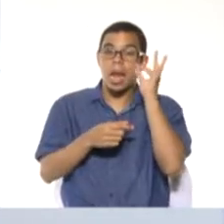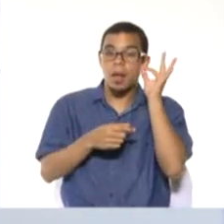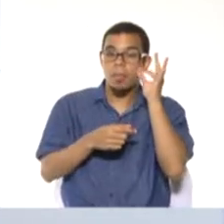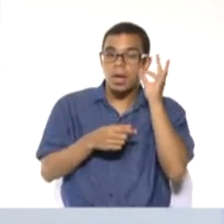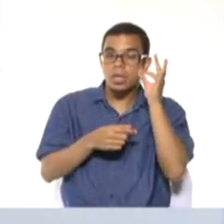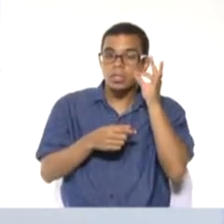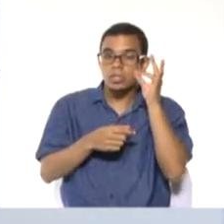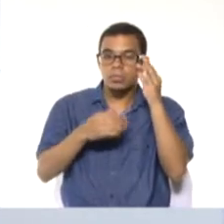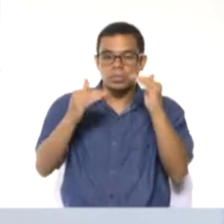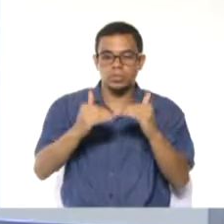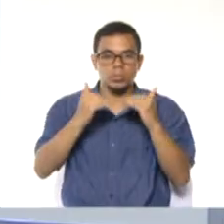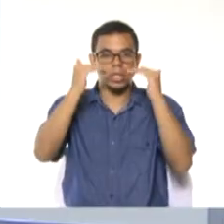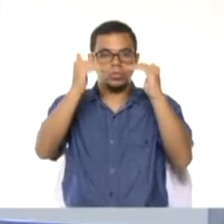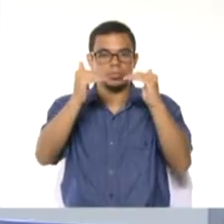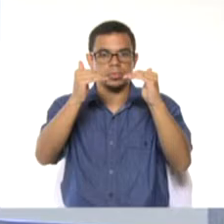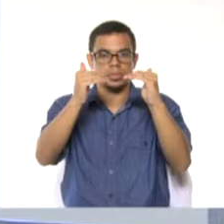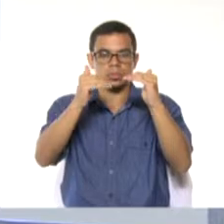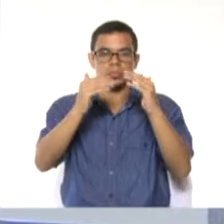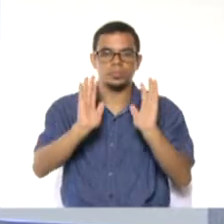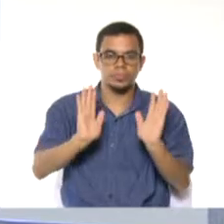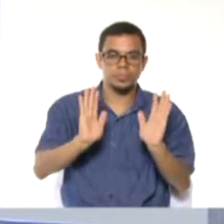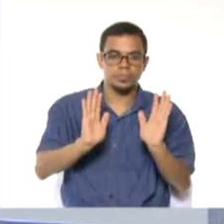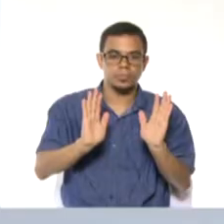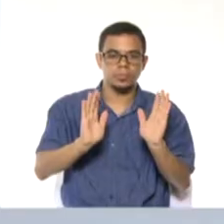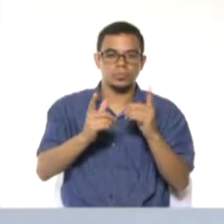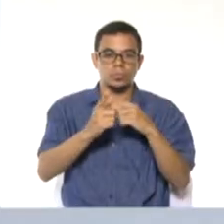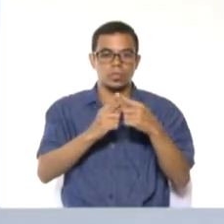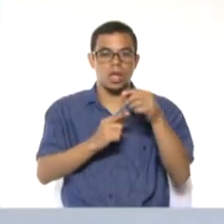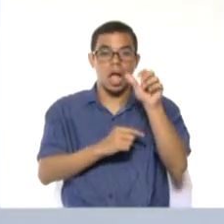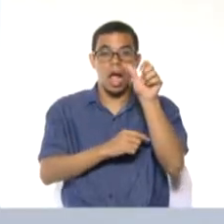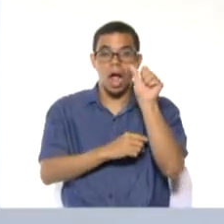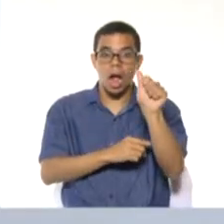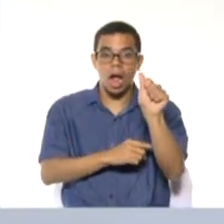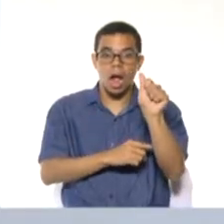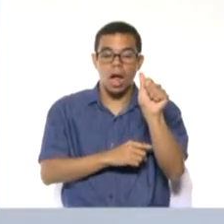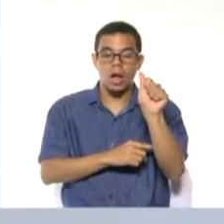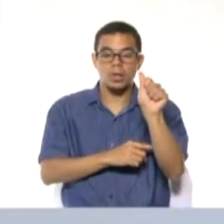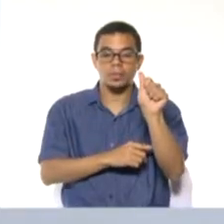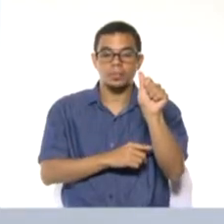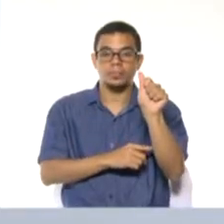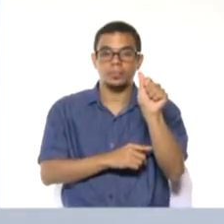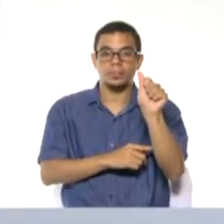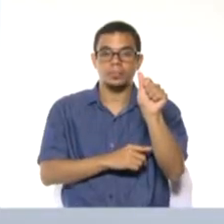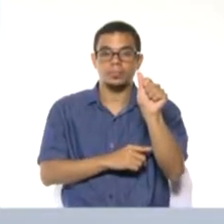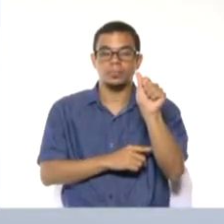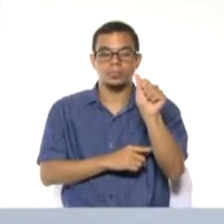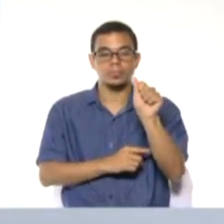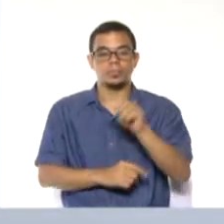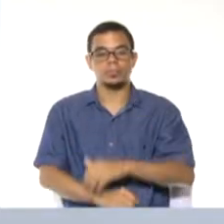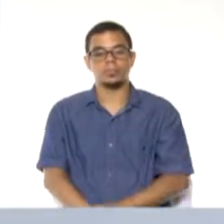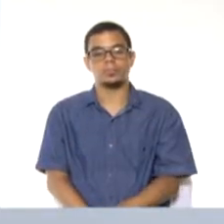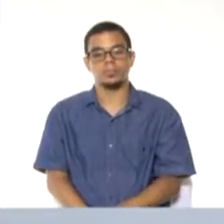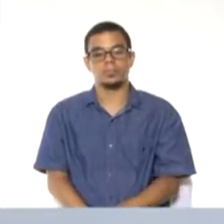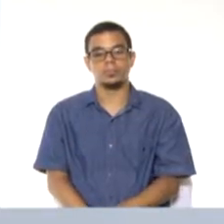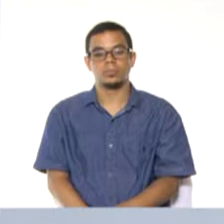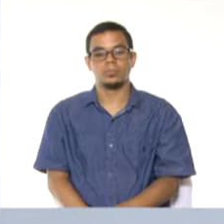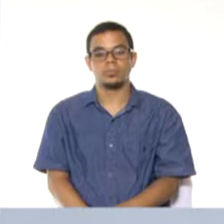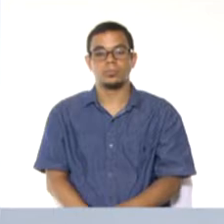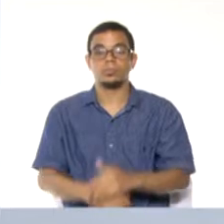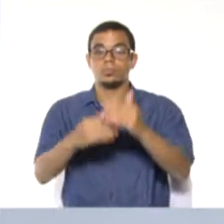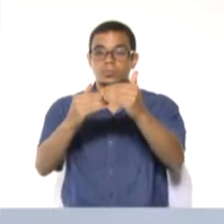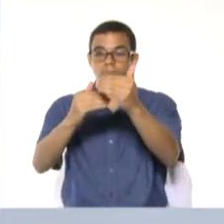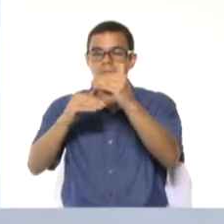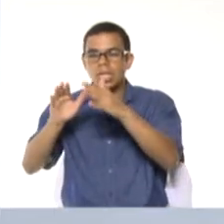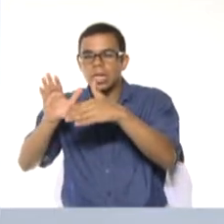colocar con la letra A, ¿ok? En mayúscula, porque el carácter dominante lo vamos a colocar en mayúscula. Y el